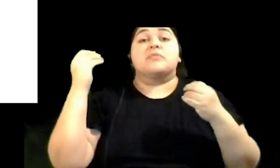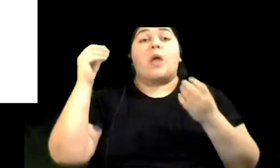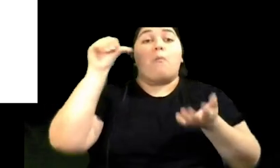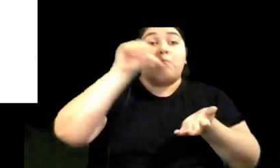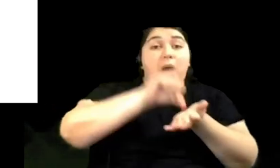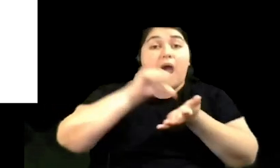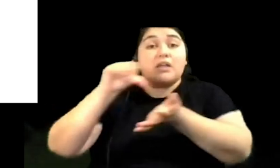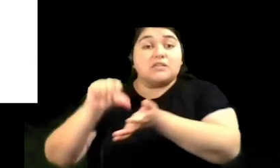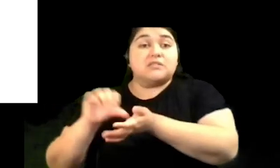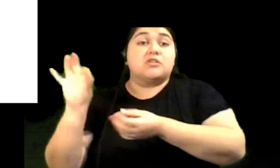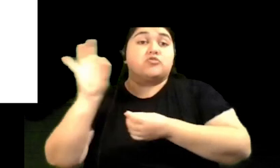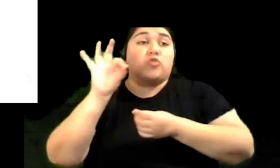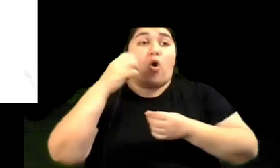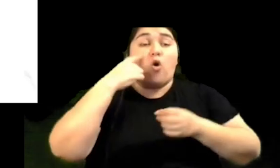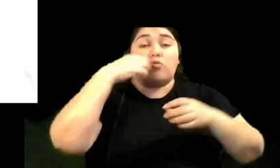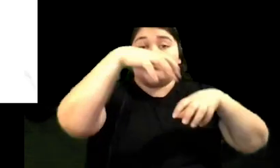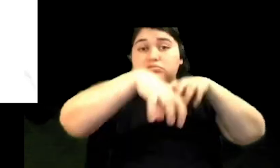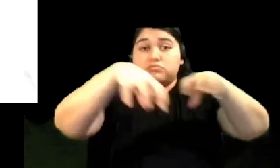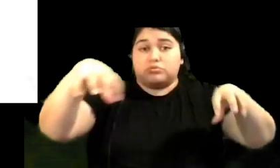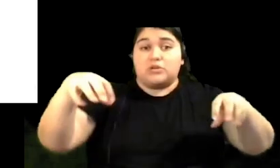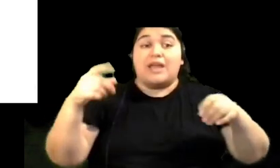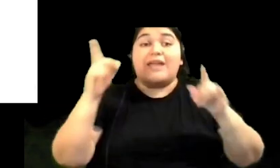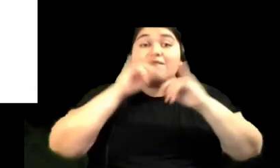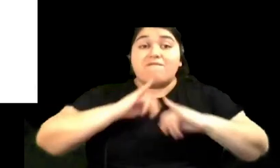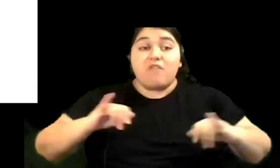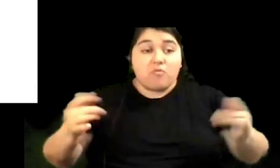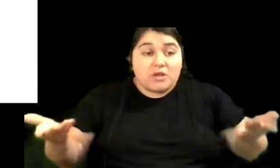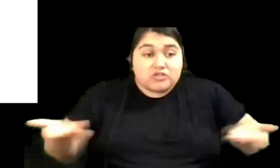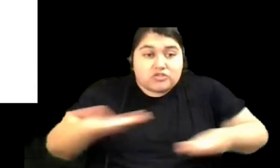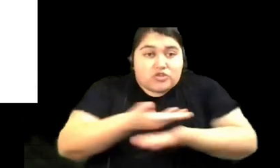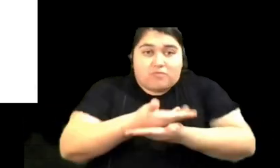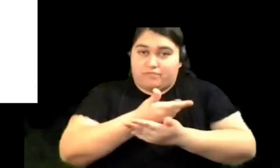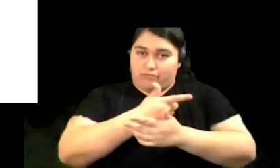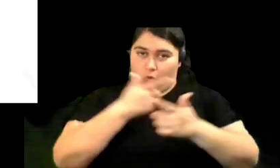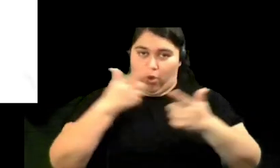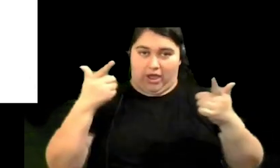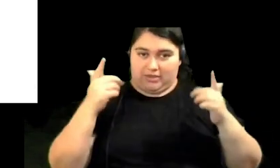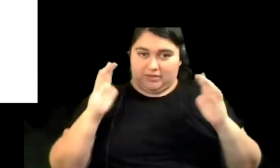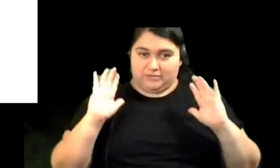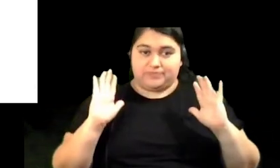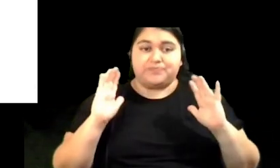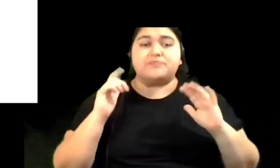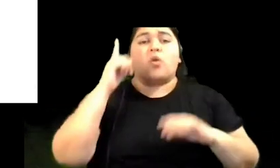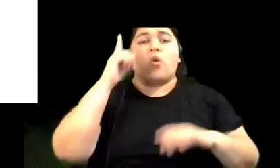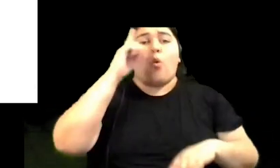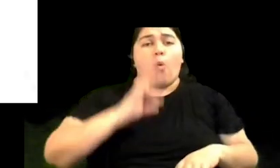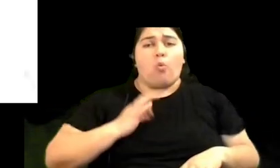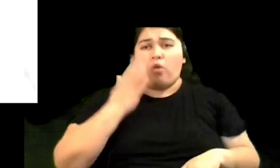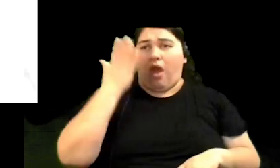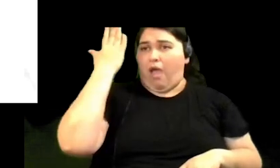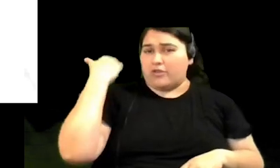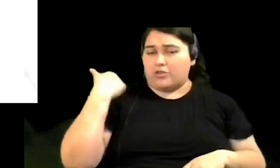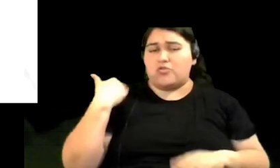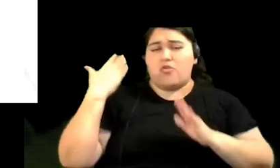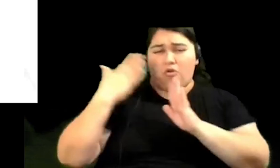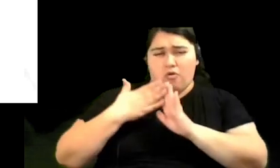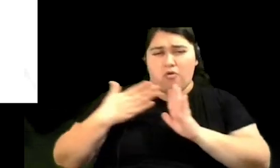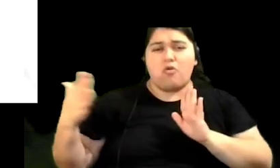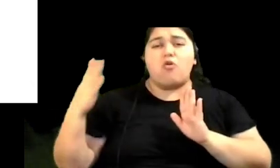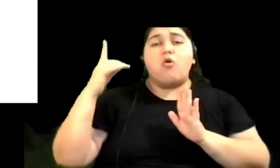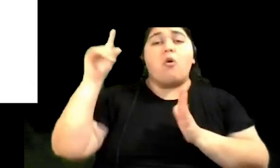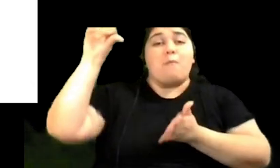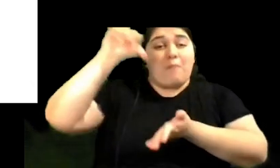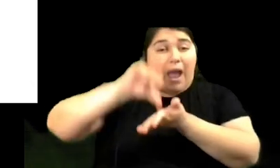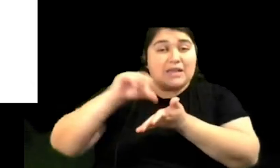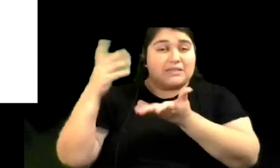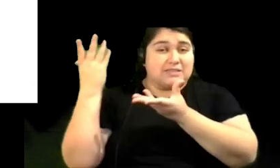o jurisdicciones que no comparten información. Hasta Hace un año, uno de los países no cooperantes